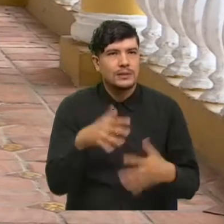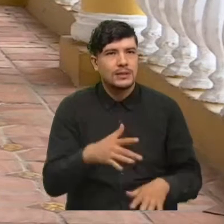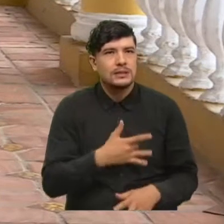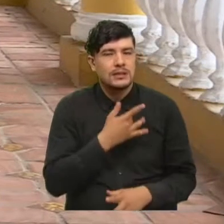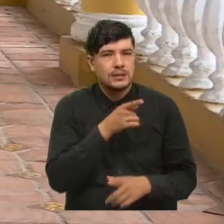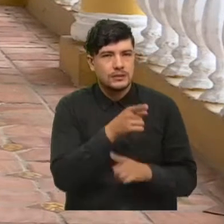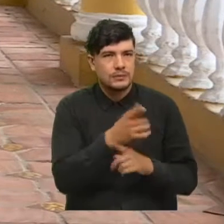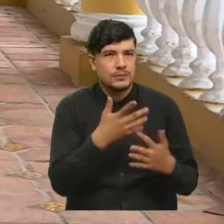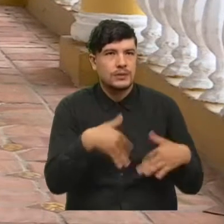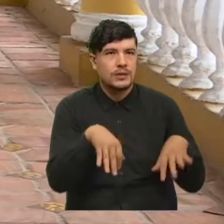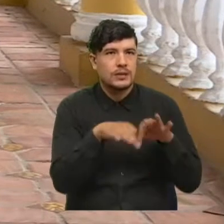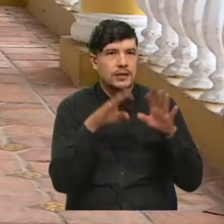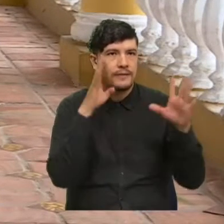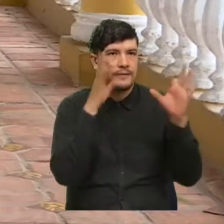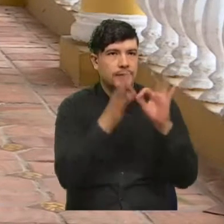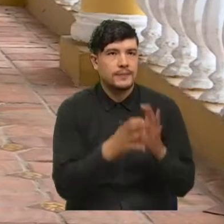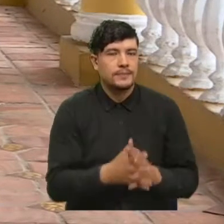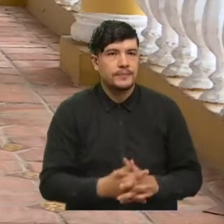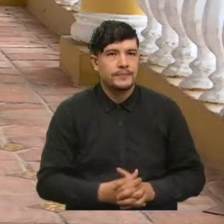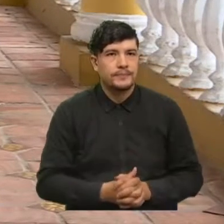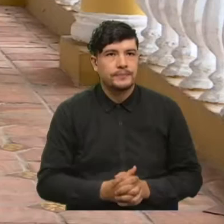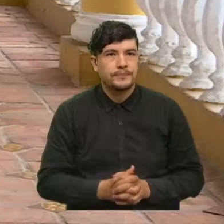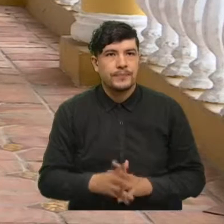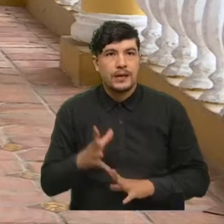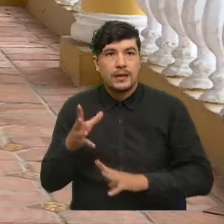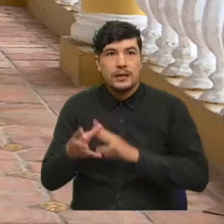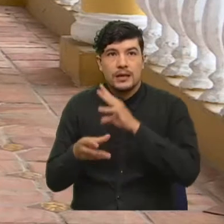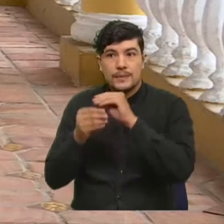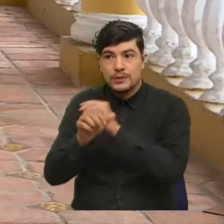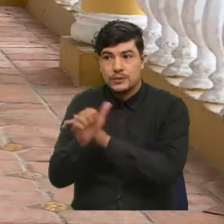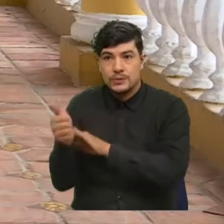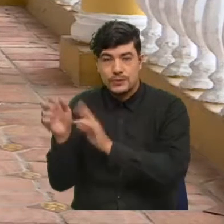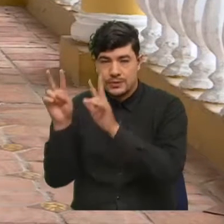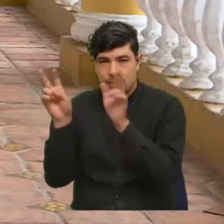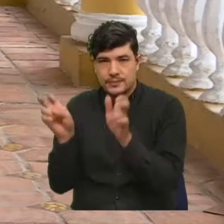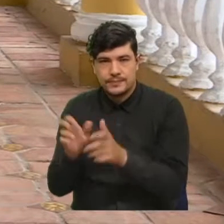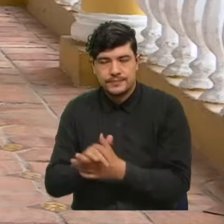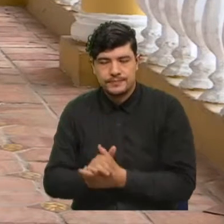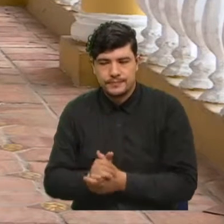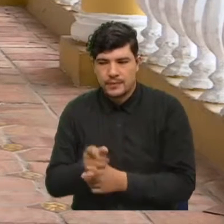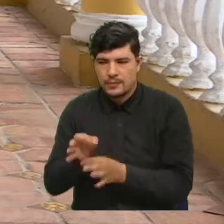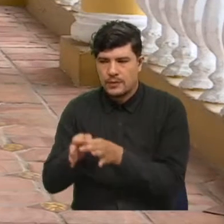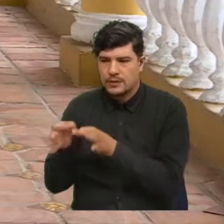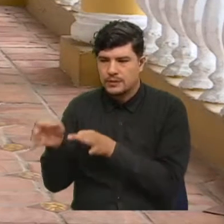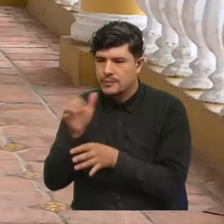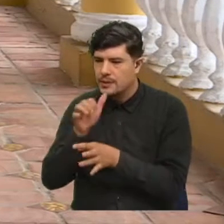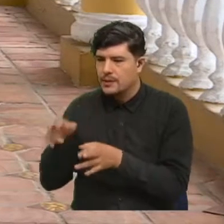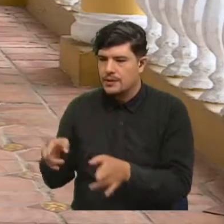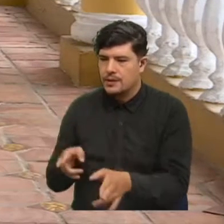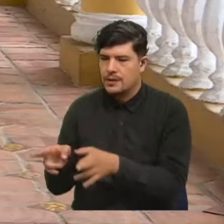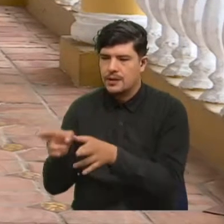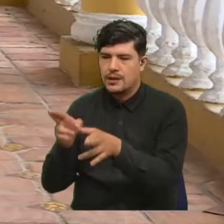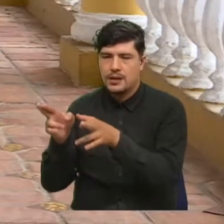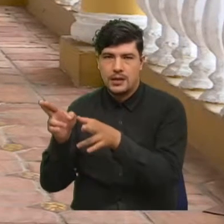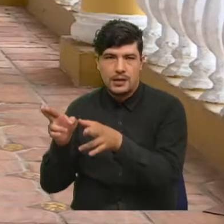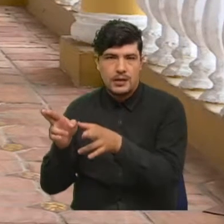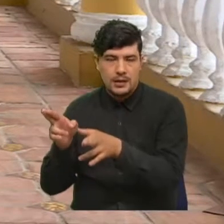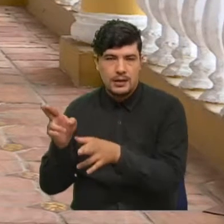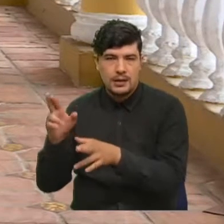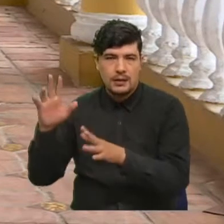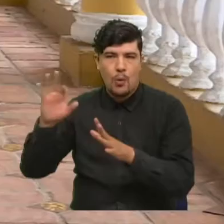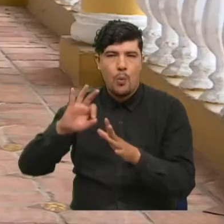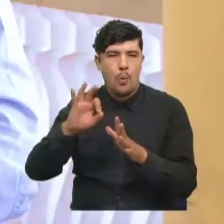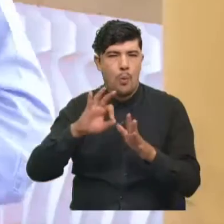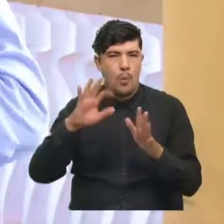también pues un tema muy importante que ha pedido la población de rionegro y el playón no solo inconforme por el